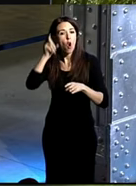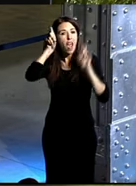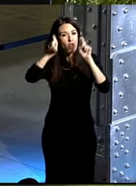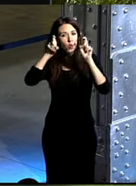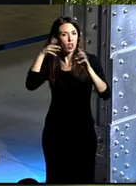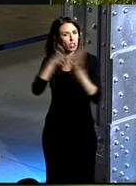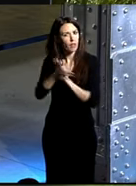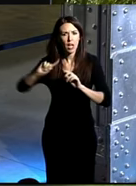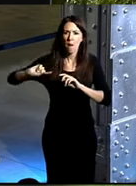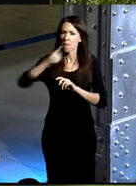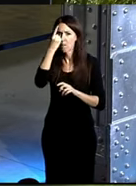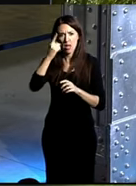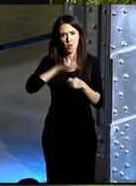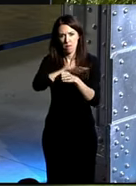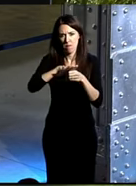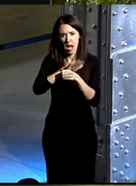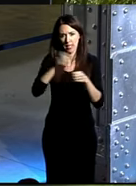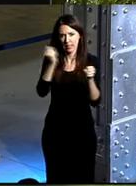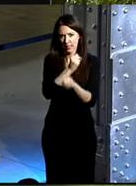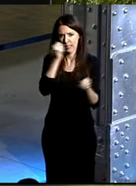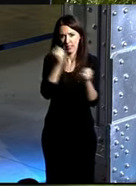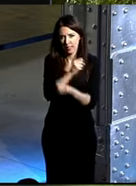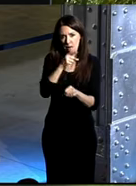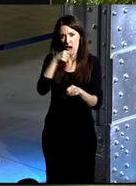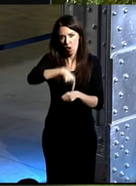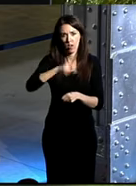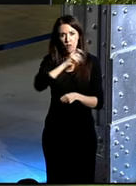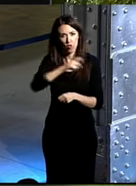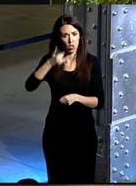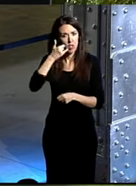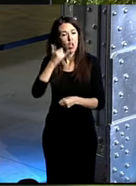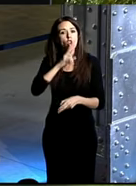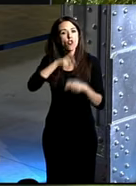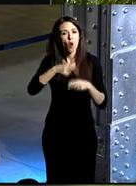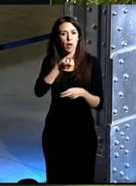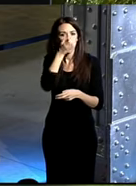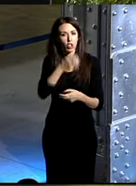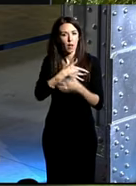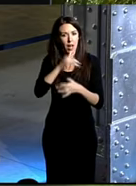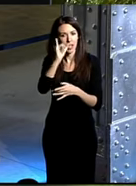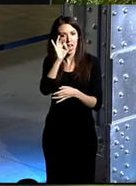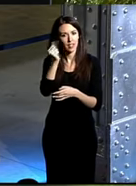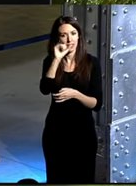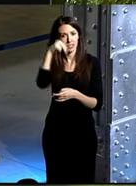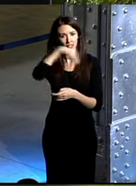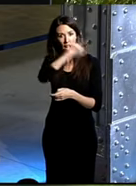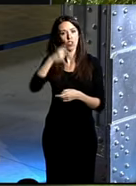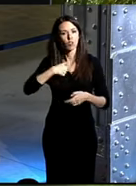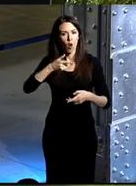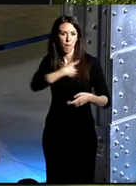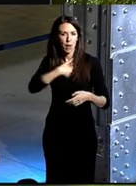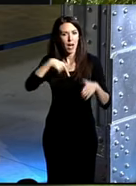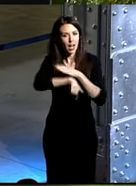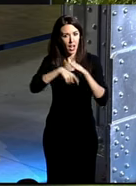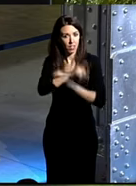nuestras principales líneas de trabajo en Fundación Telefónica. Mi nombre es Rosa María Sainz y soy gerente en Fundación. Tras el impacto